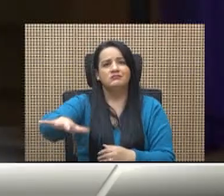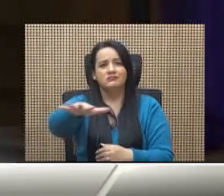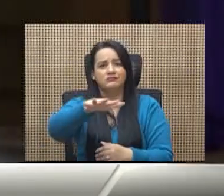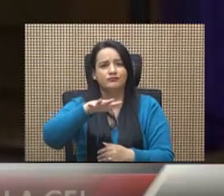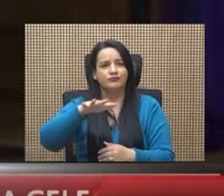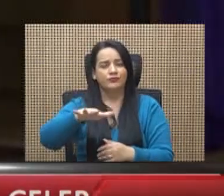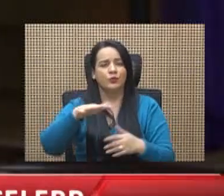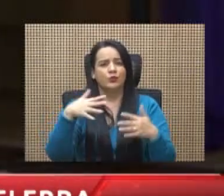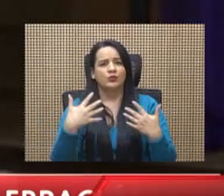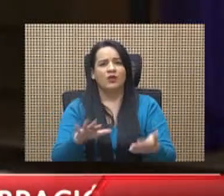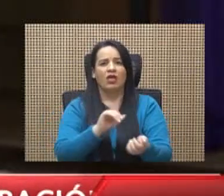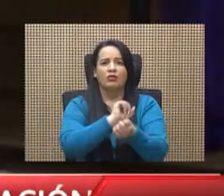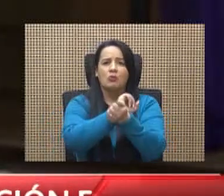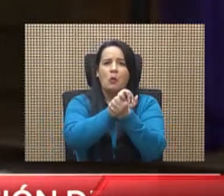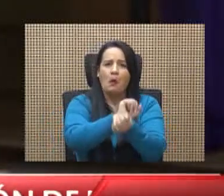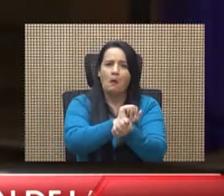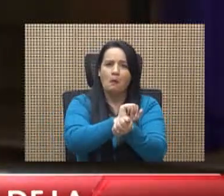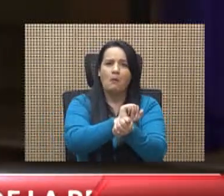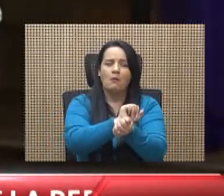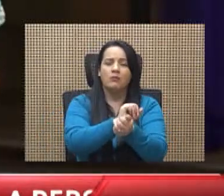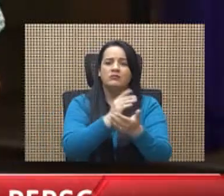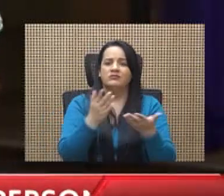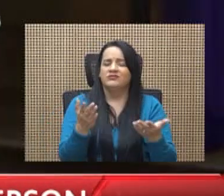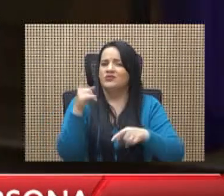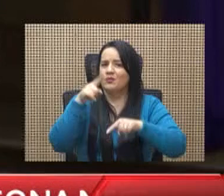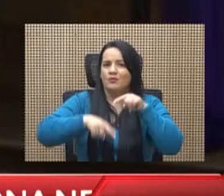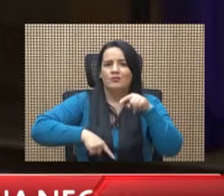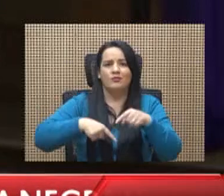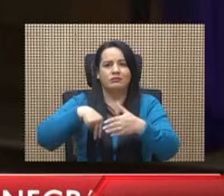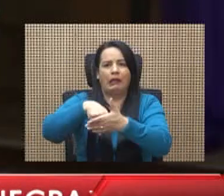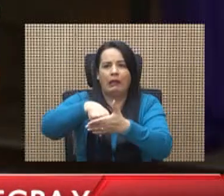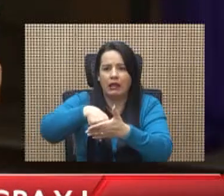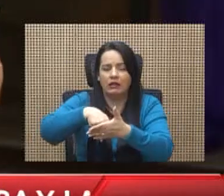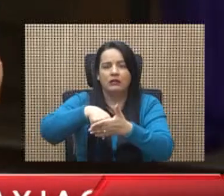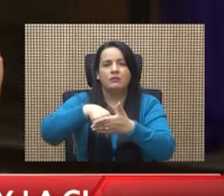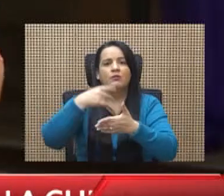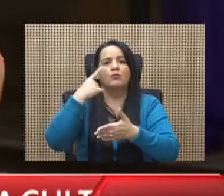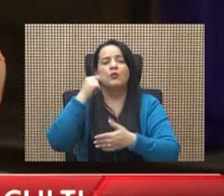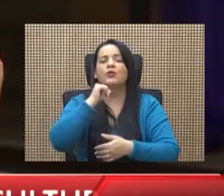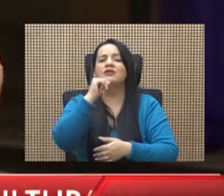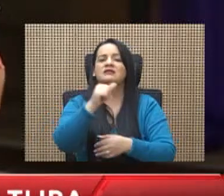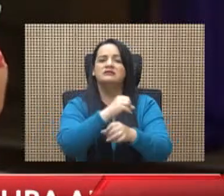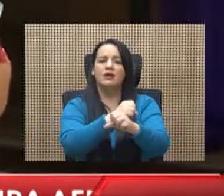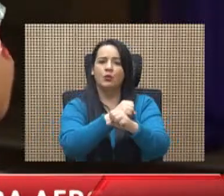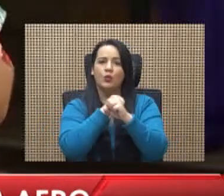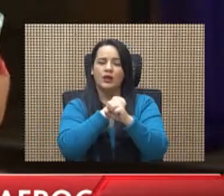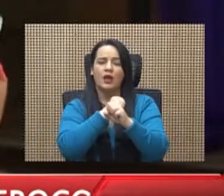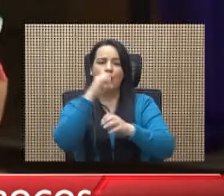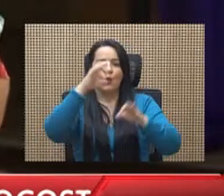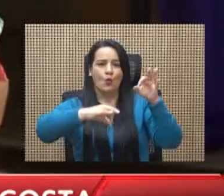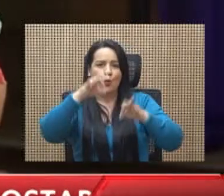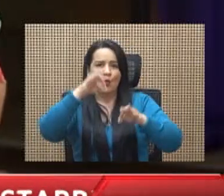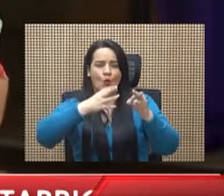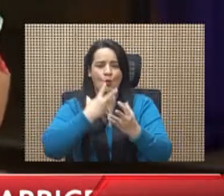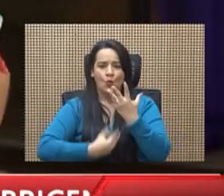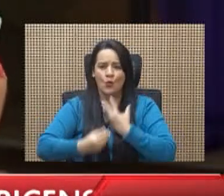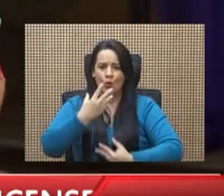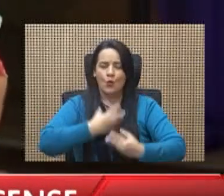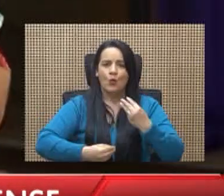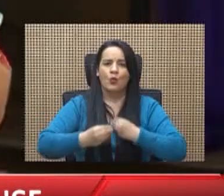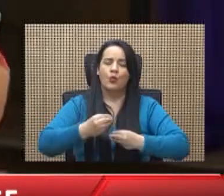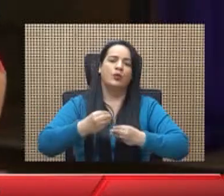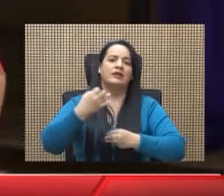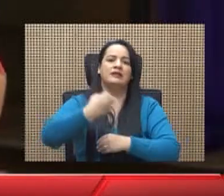está atada de manos ante la gran inseguridad jurídica que sufren diariamente los